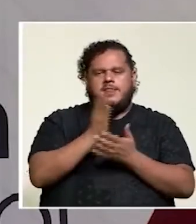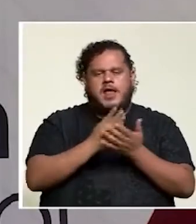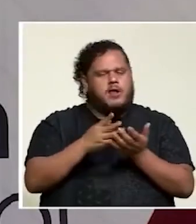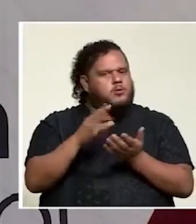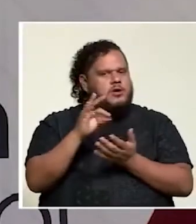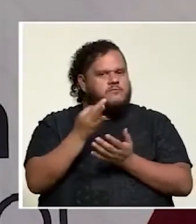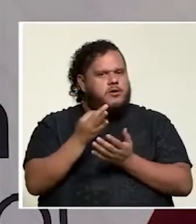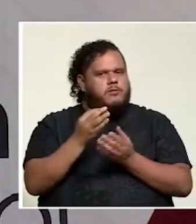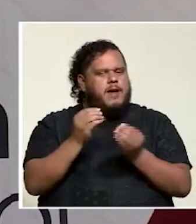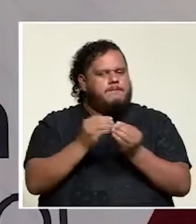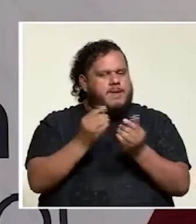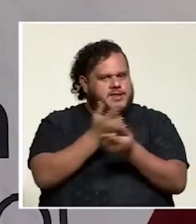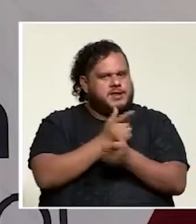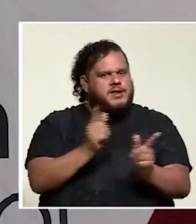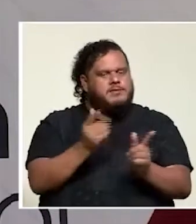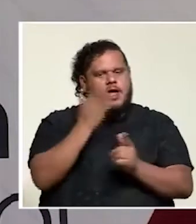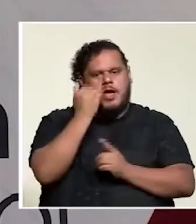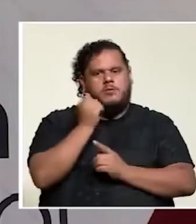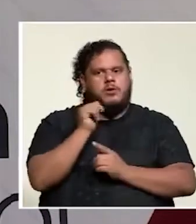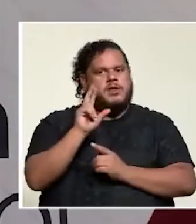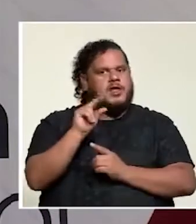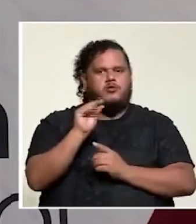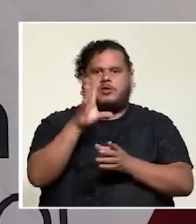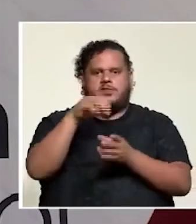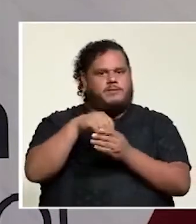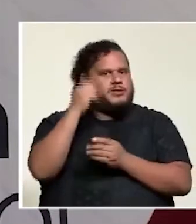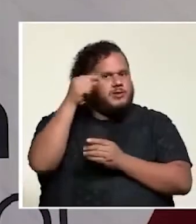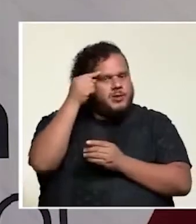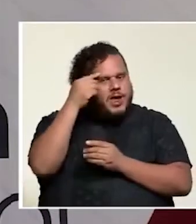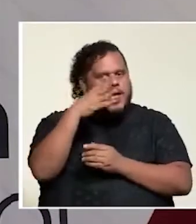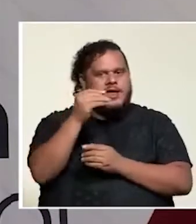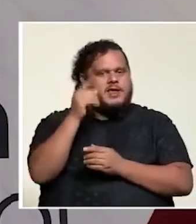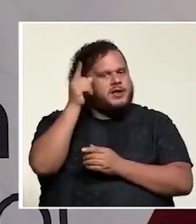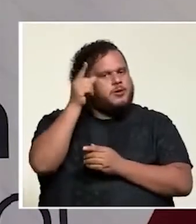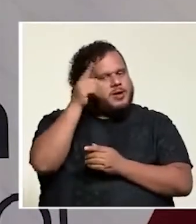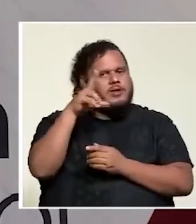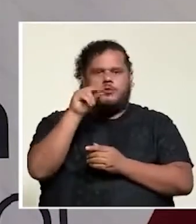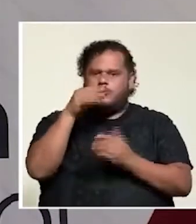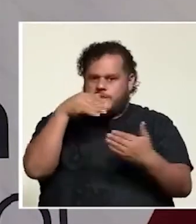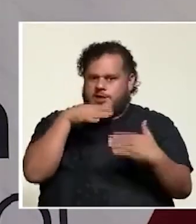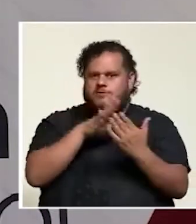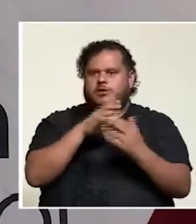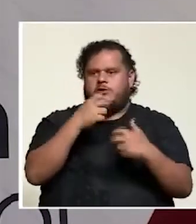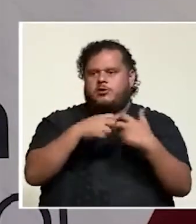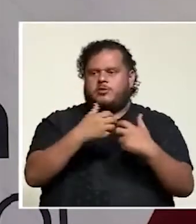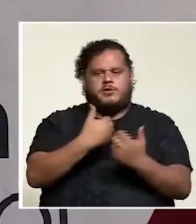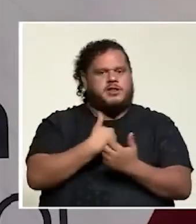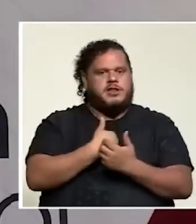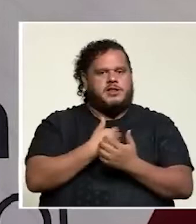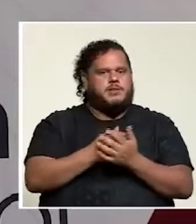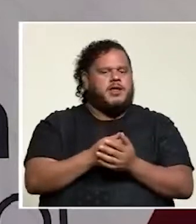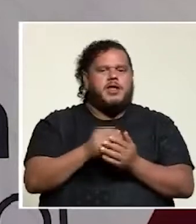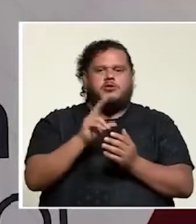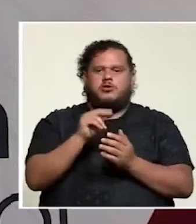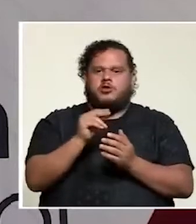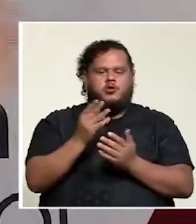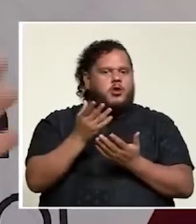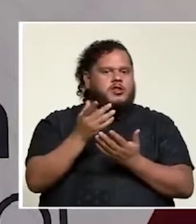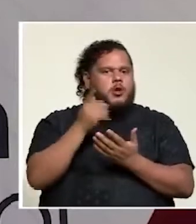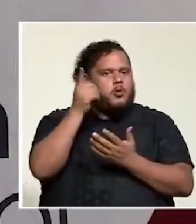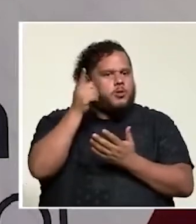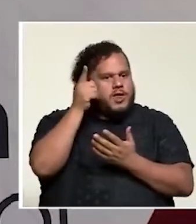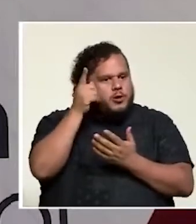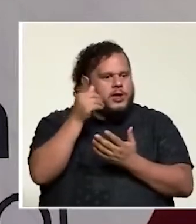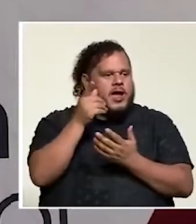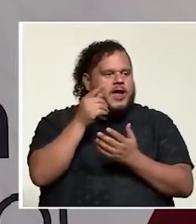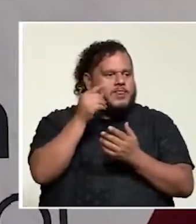manera, digamos, mucho más libre, porque no están en el gobierno y efectivamente no están enfrentando los problemas que se tienen. Esto no es una apología al gobierno actual ni a cualquier